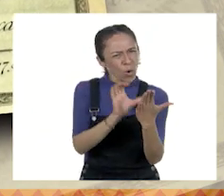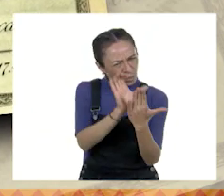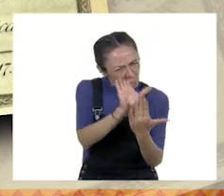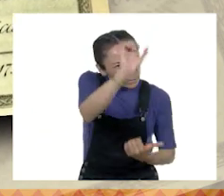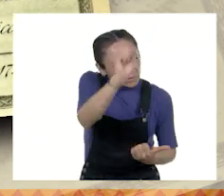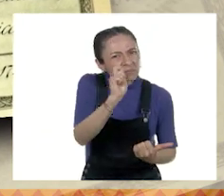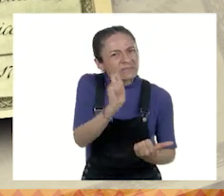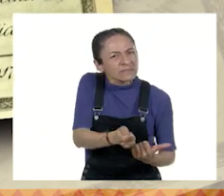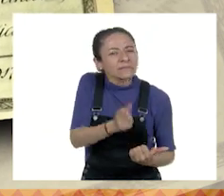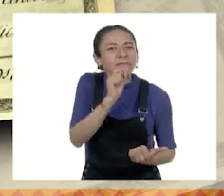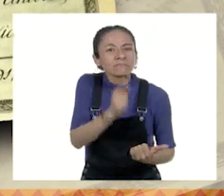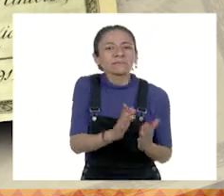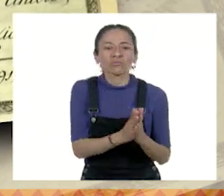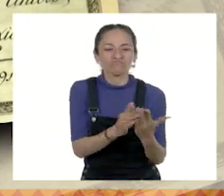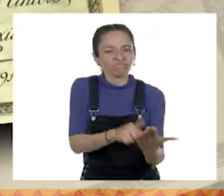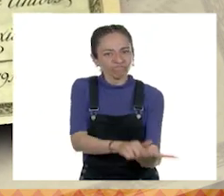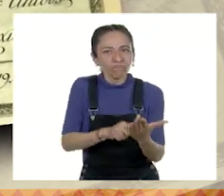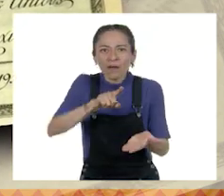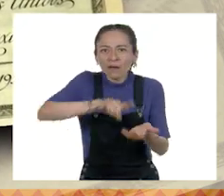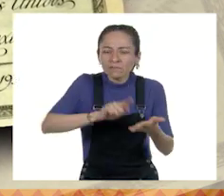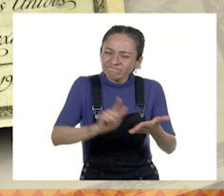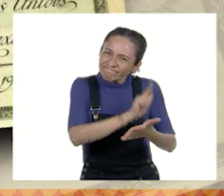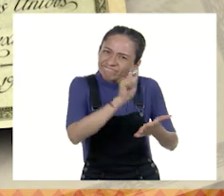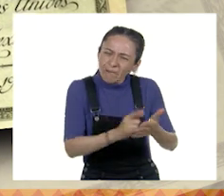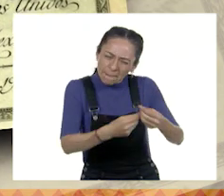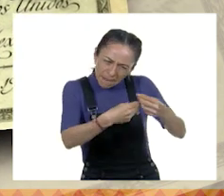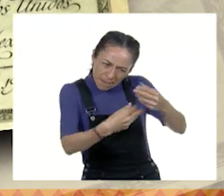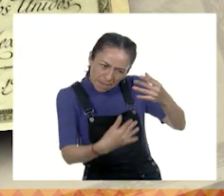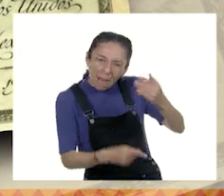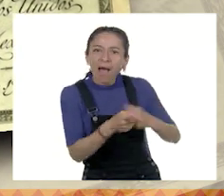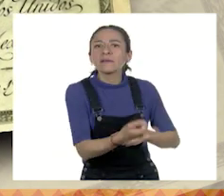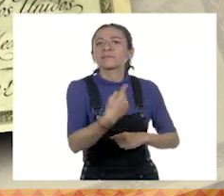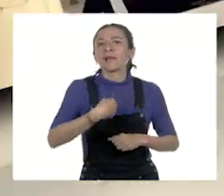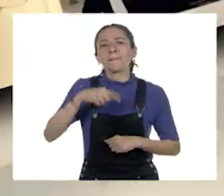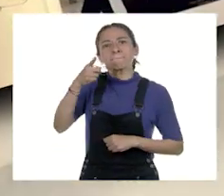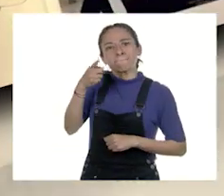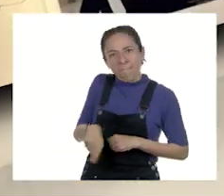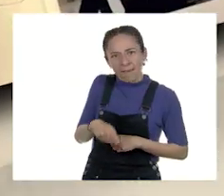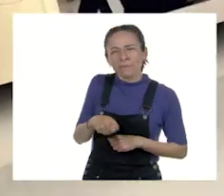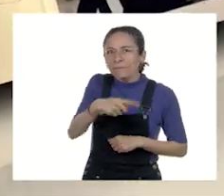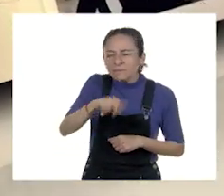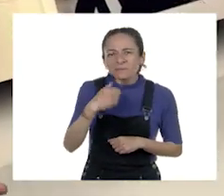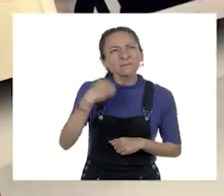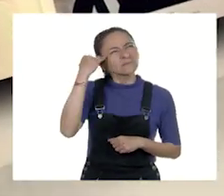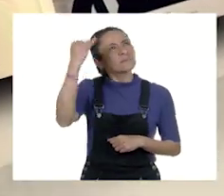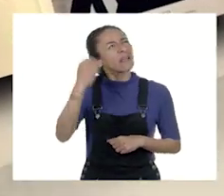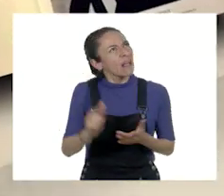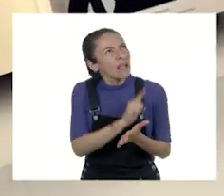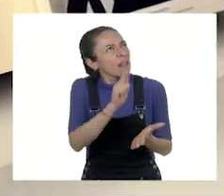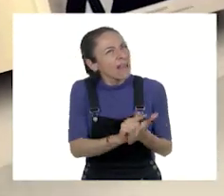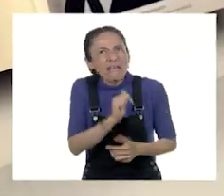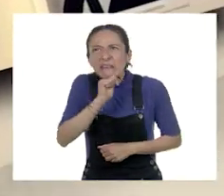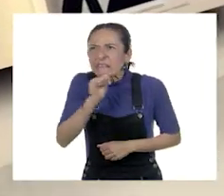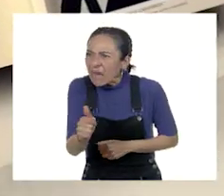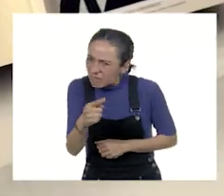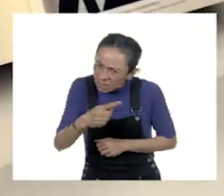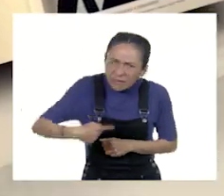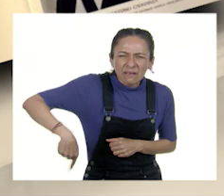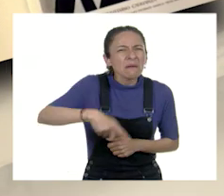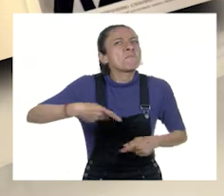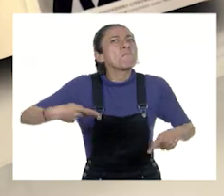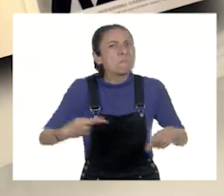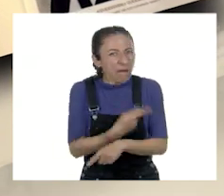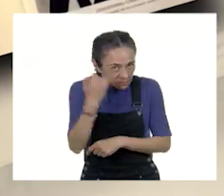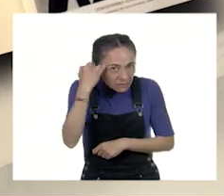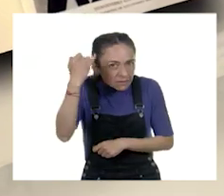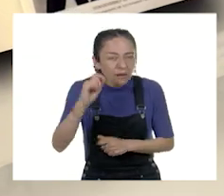las leyes que nos gobiernan. ¿Se imaginan una sociedad sin leyes? Sería un caos donde cada quien haría lo que